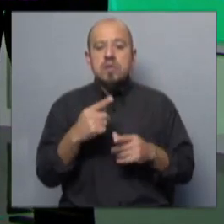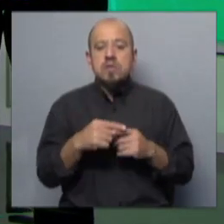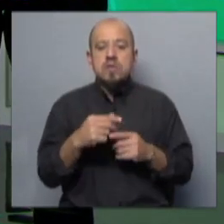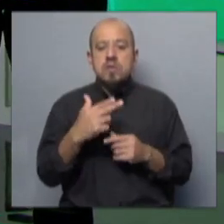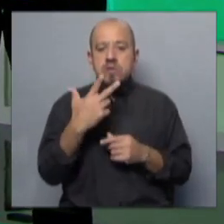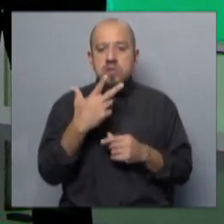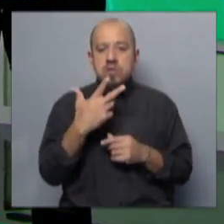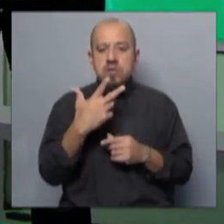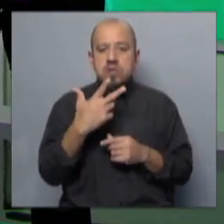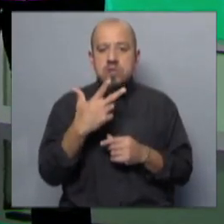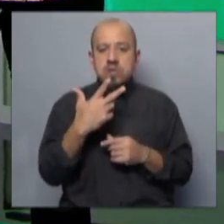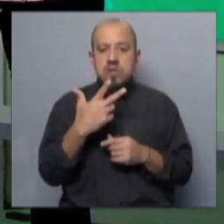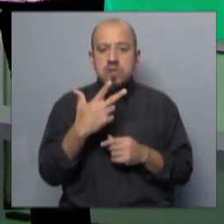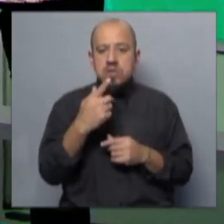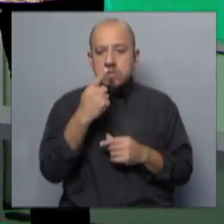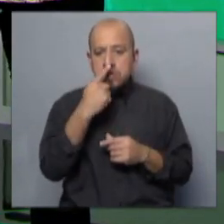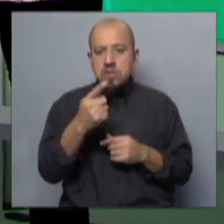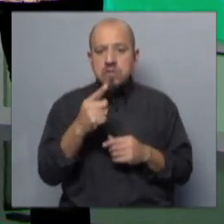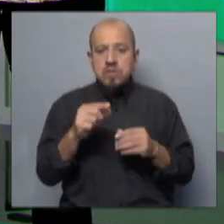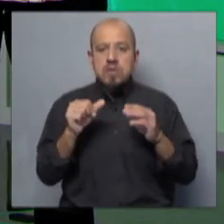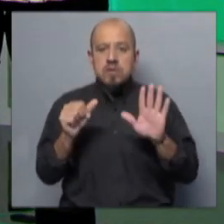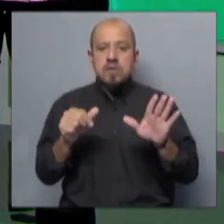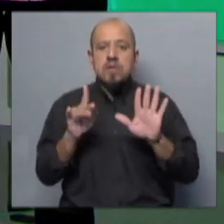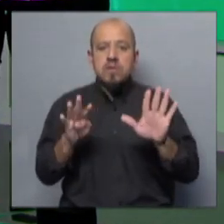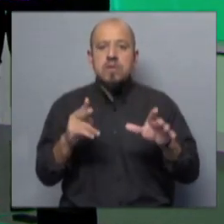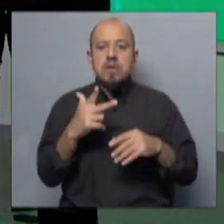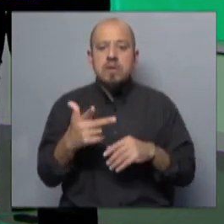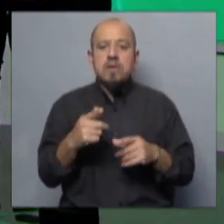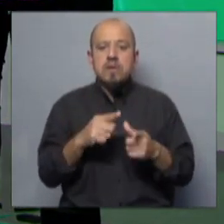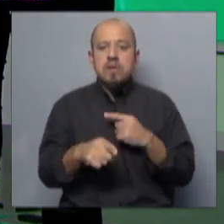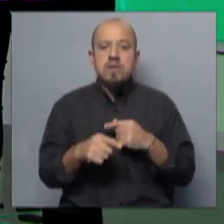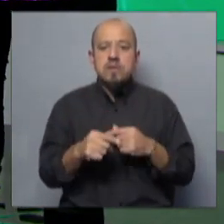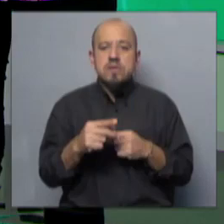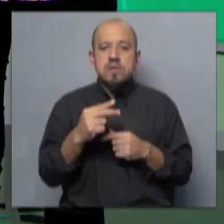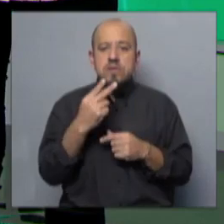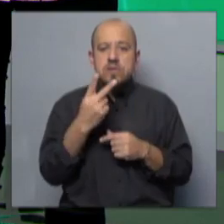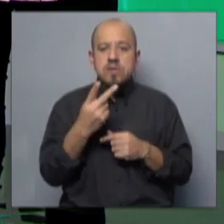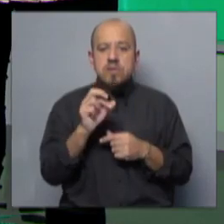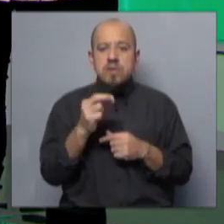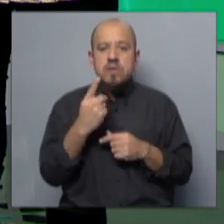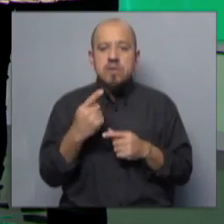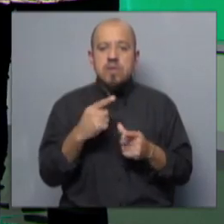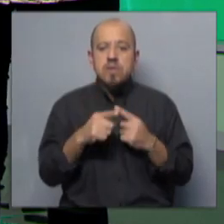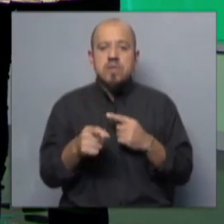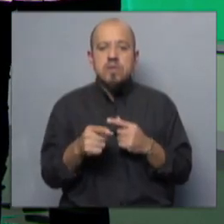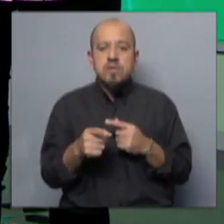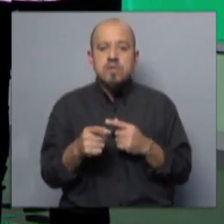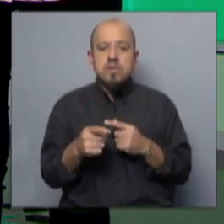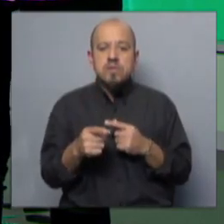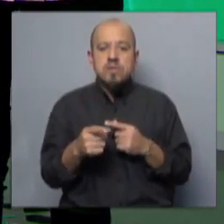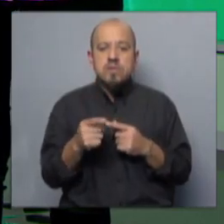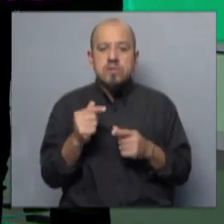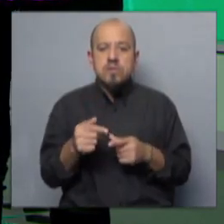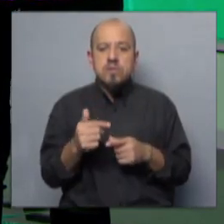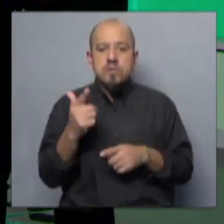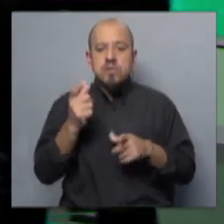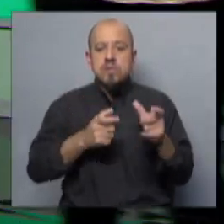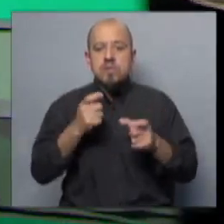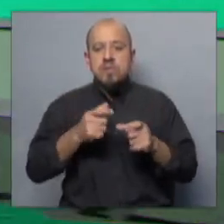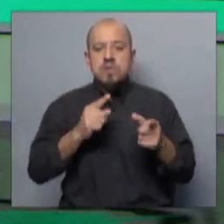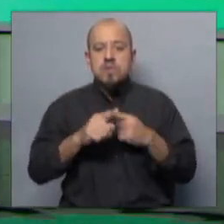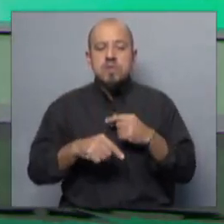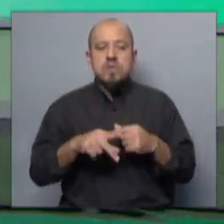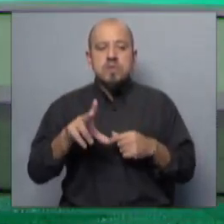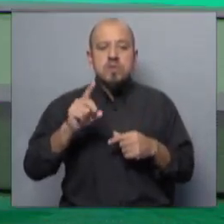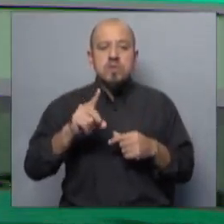mil 13.693 como decíamos recién en 2021 en el último año la población creció en un